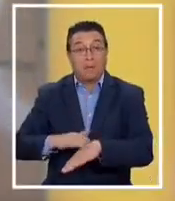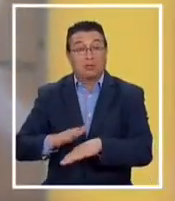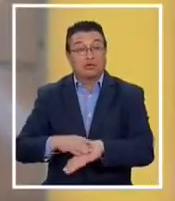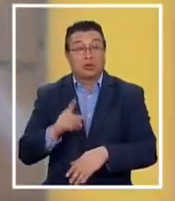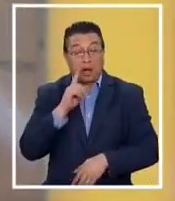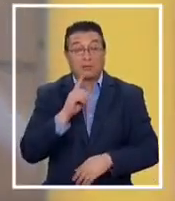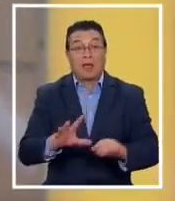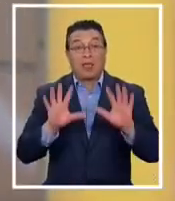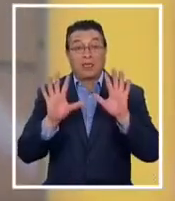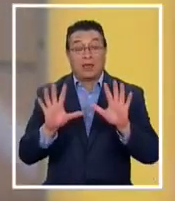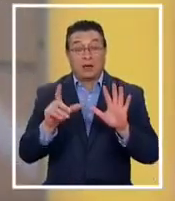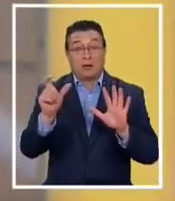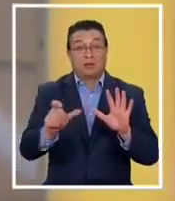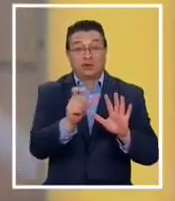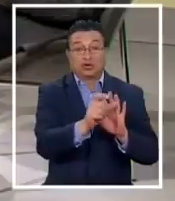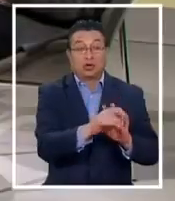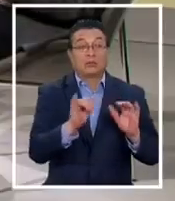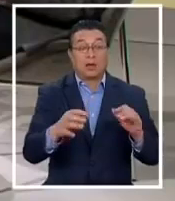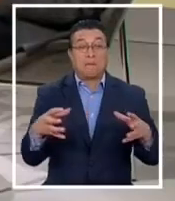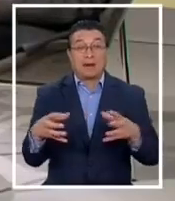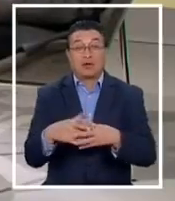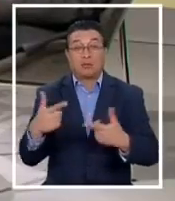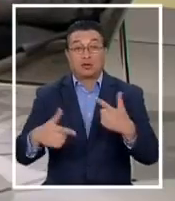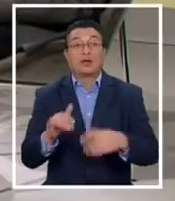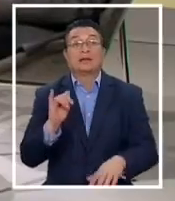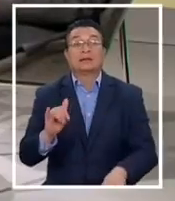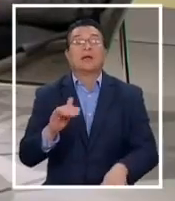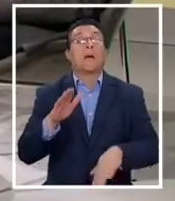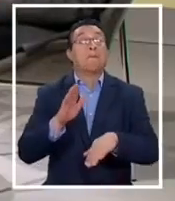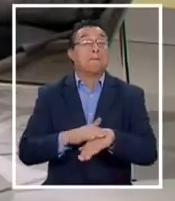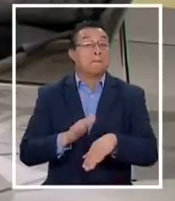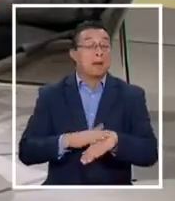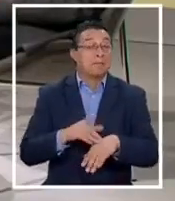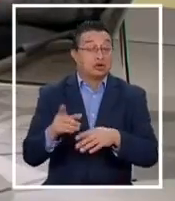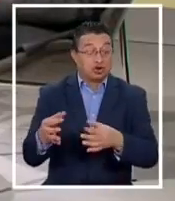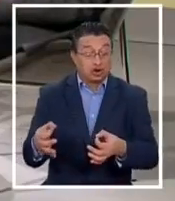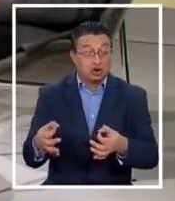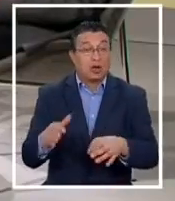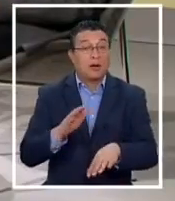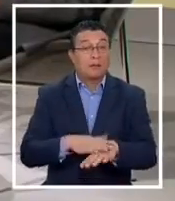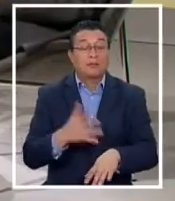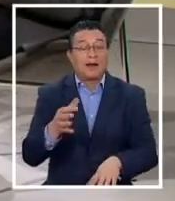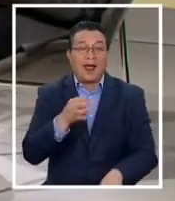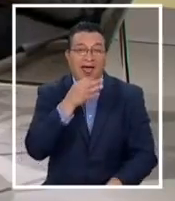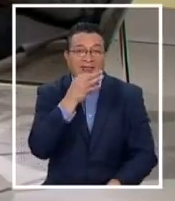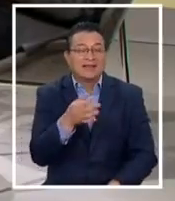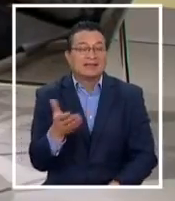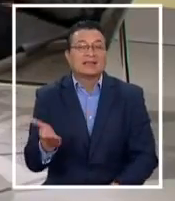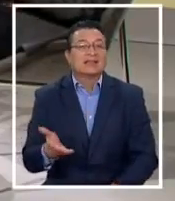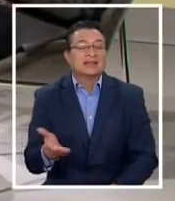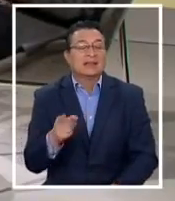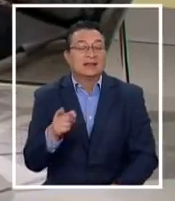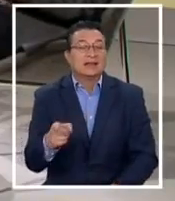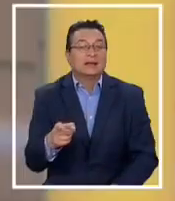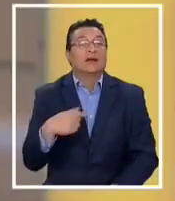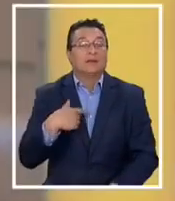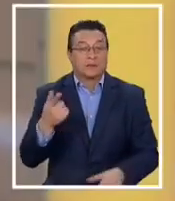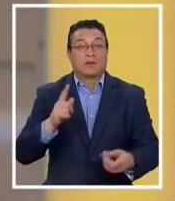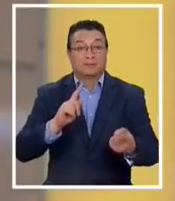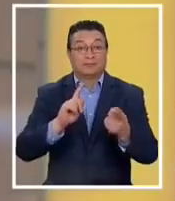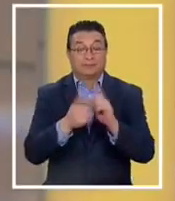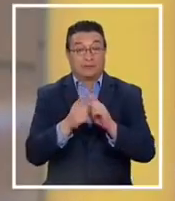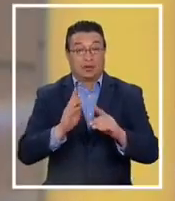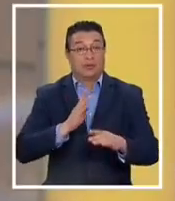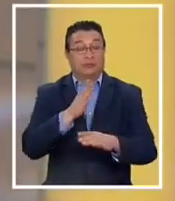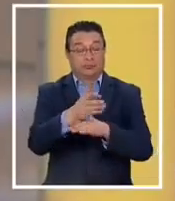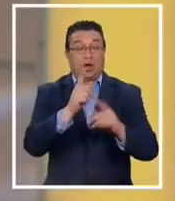para 10 personas el permiso sociopolítica el permiso déjeme contarle el permiso lo que dice es que en el fondo el traslado